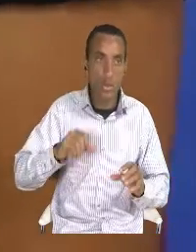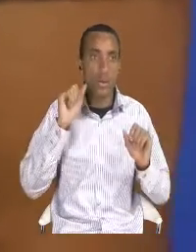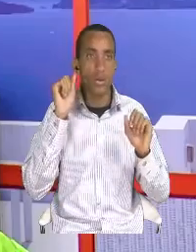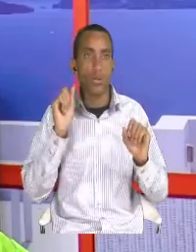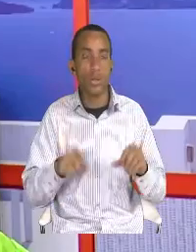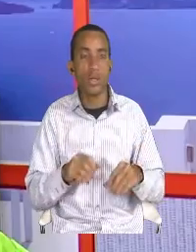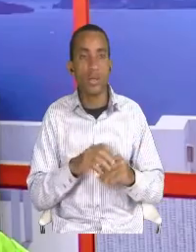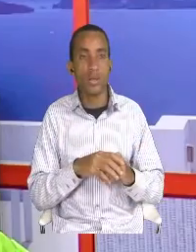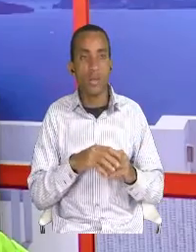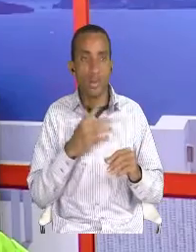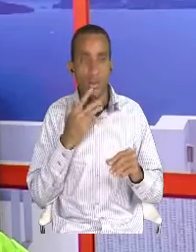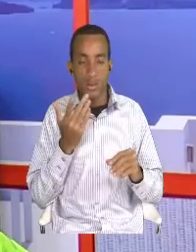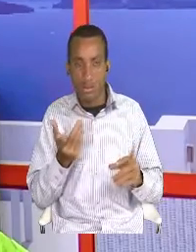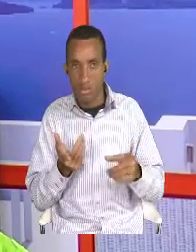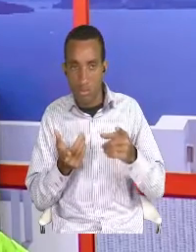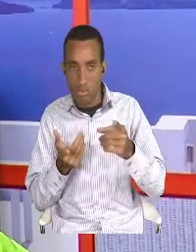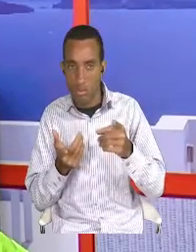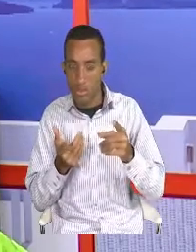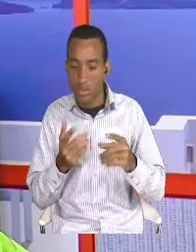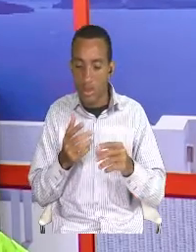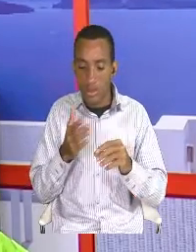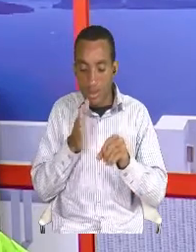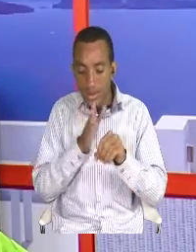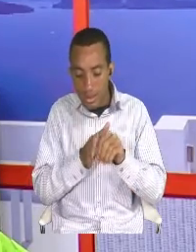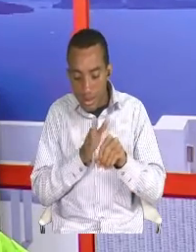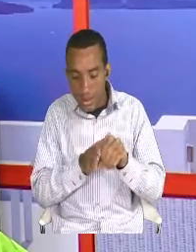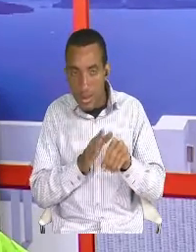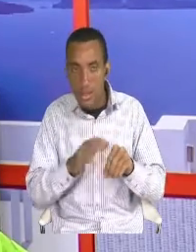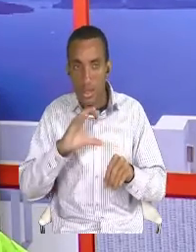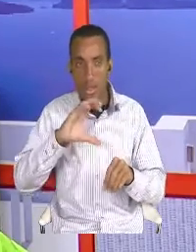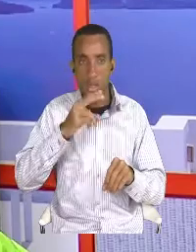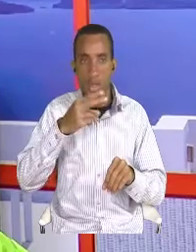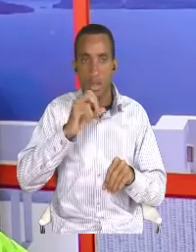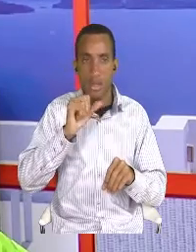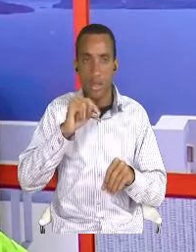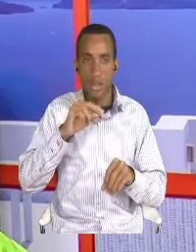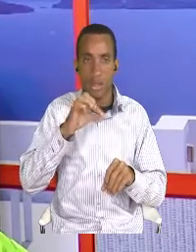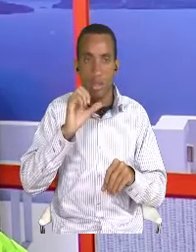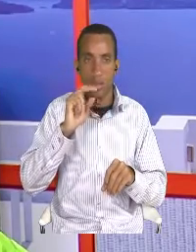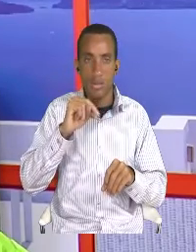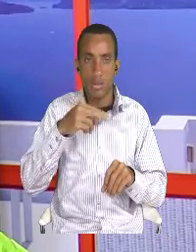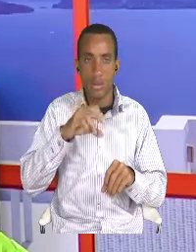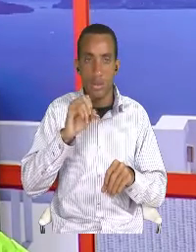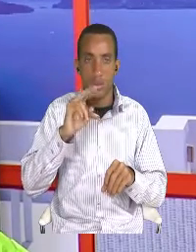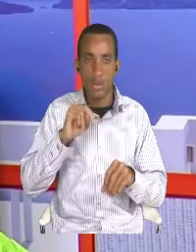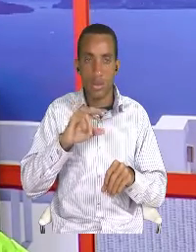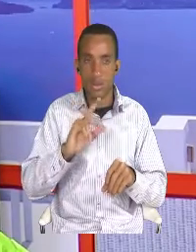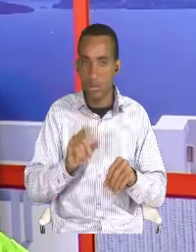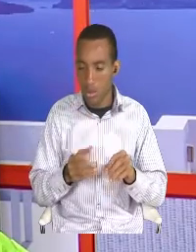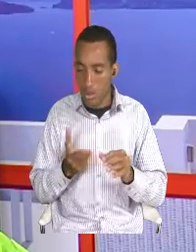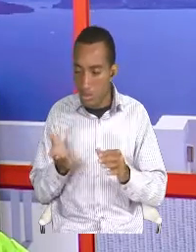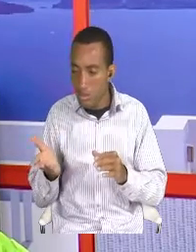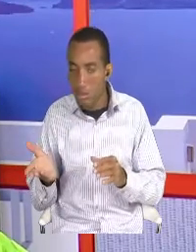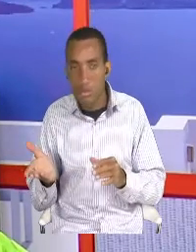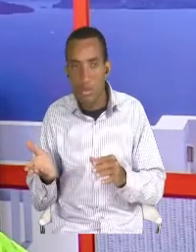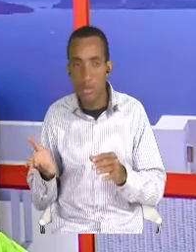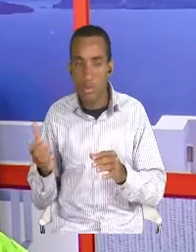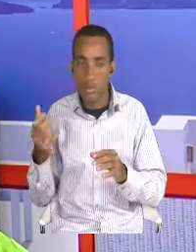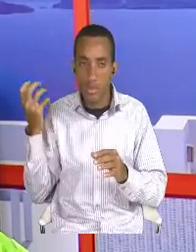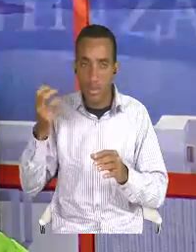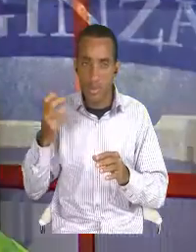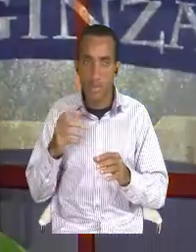champiñones rellenos al horno con yogur griego, ya que él tolera altas temperaturas. Puedes hacer una salsa de bechamel con yogur griego. Reemplaza la